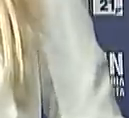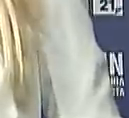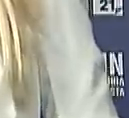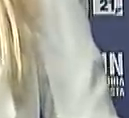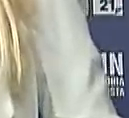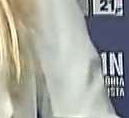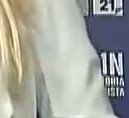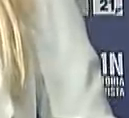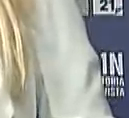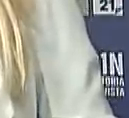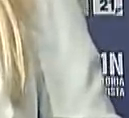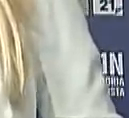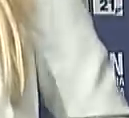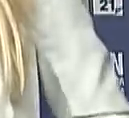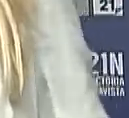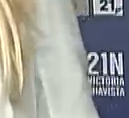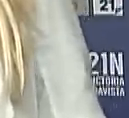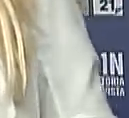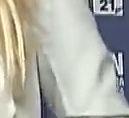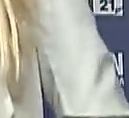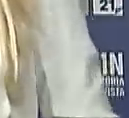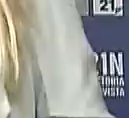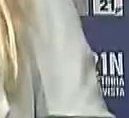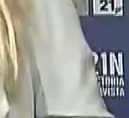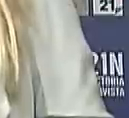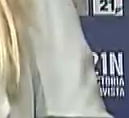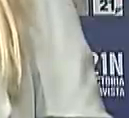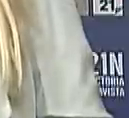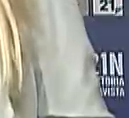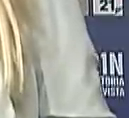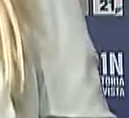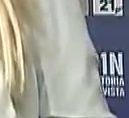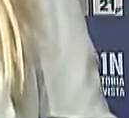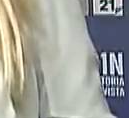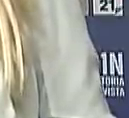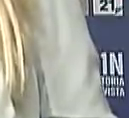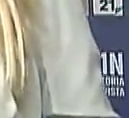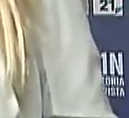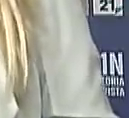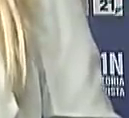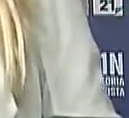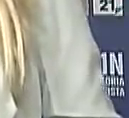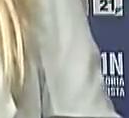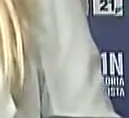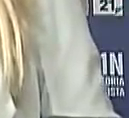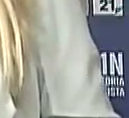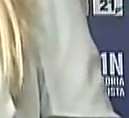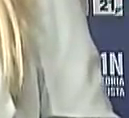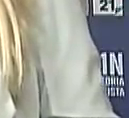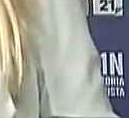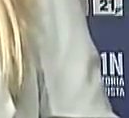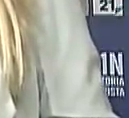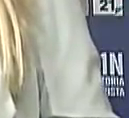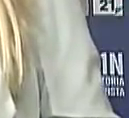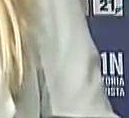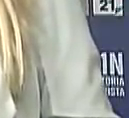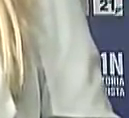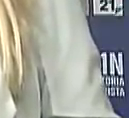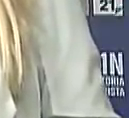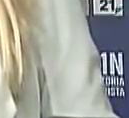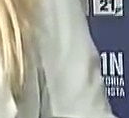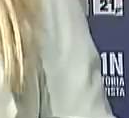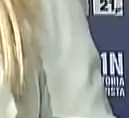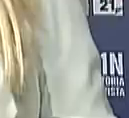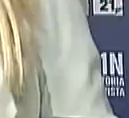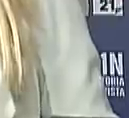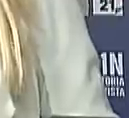a las 165 alcaldías para un total de 335. De inmediato vamos a compartir con ustedes las declaraciones del presidente